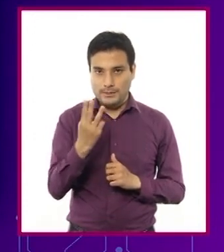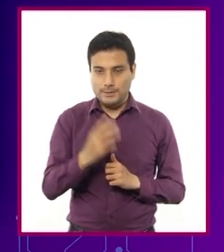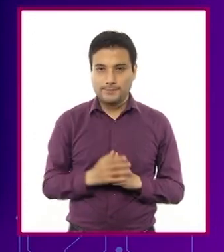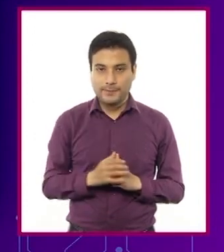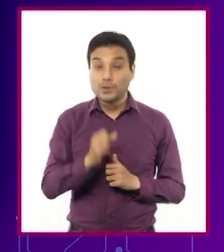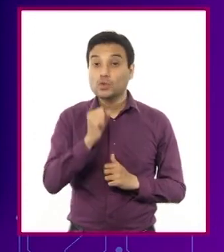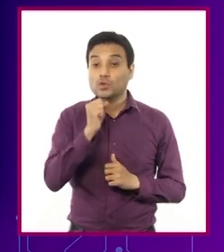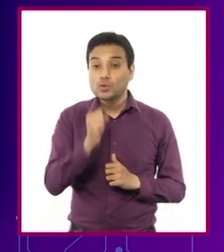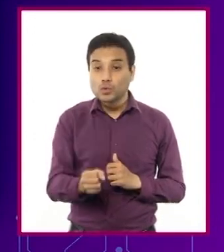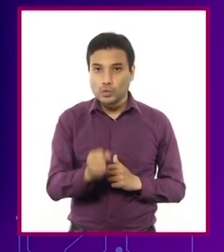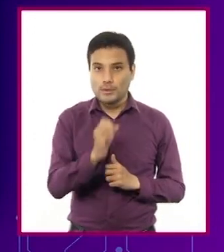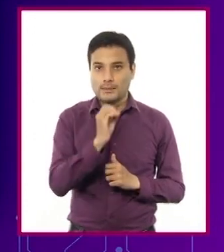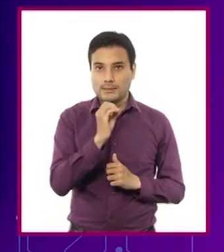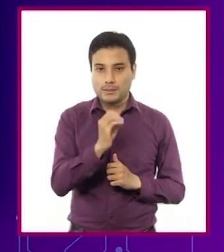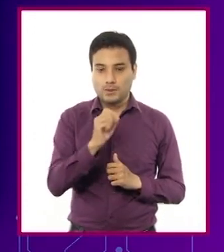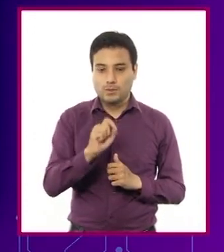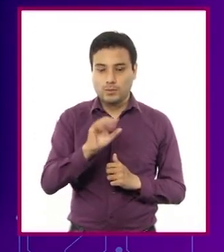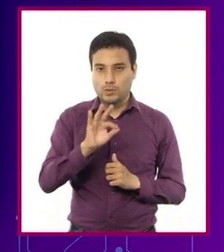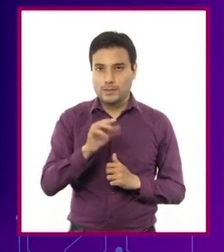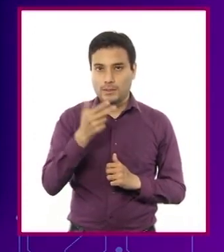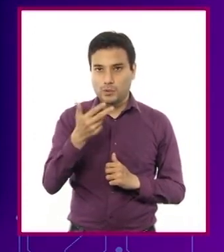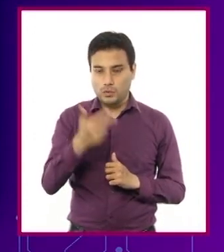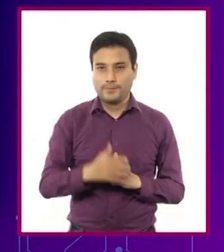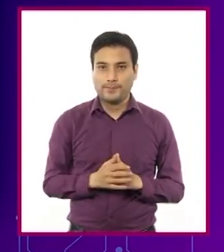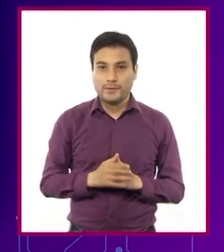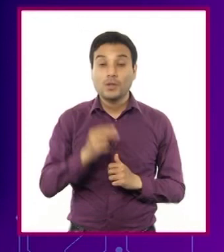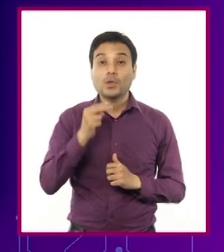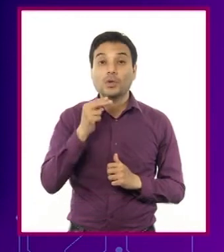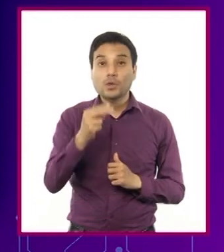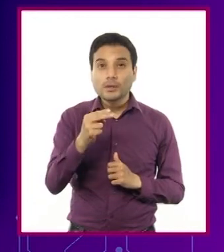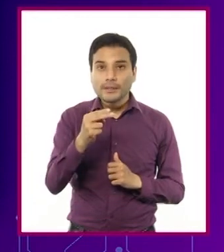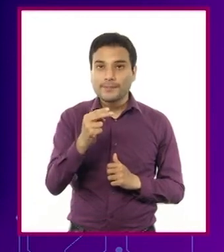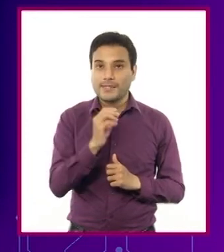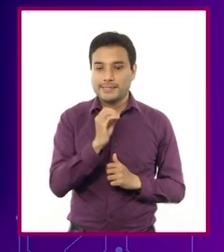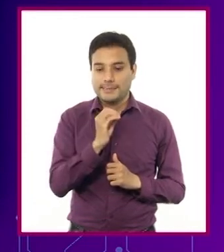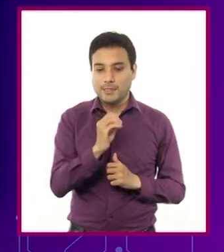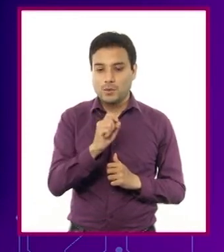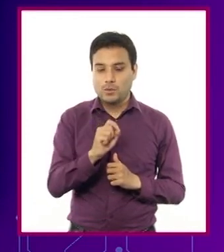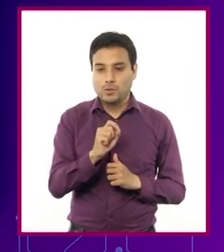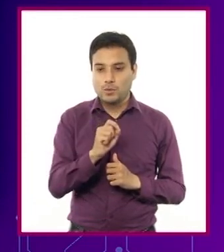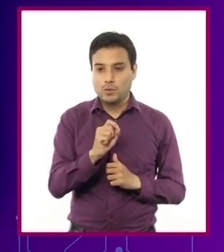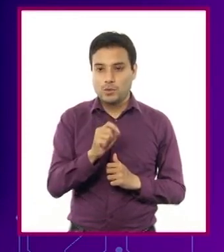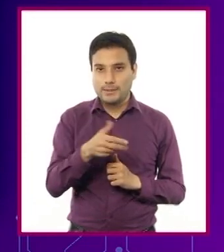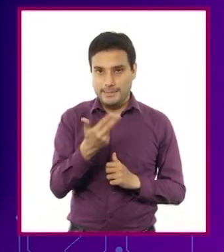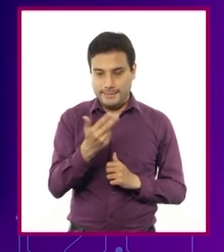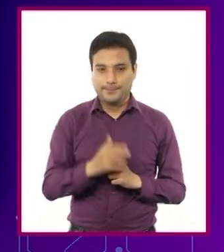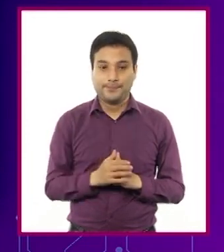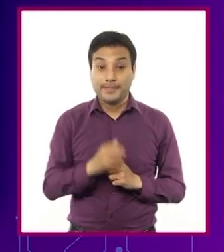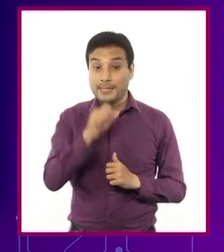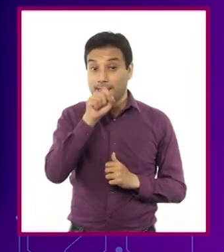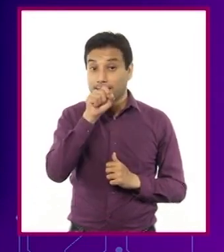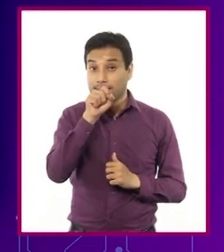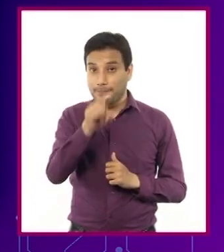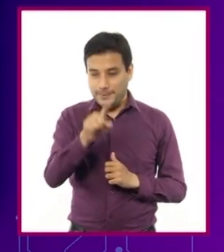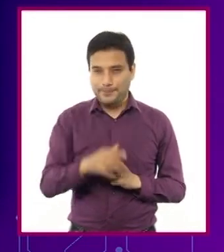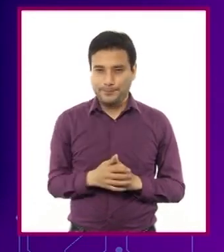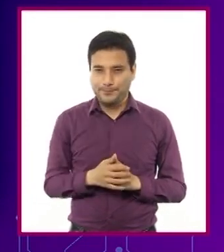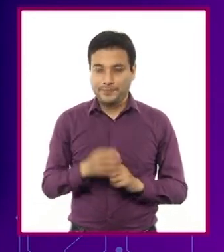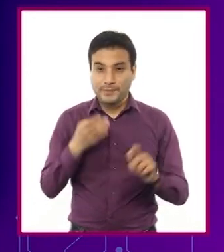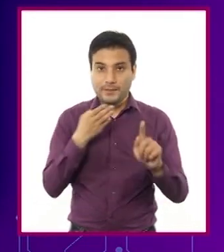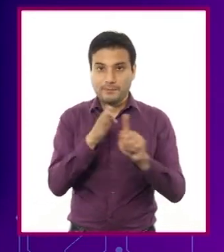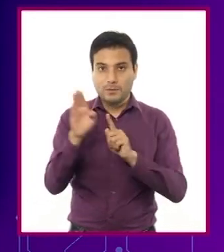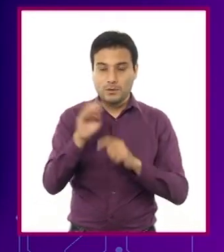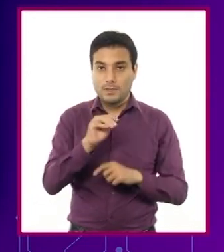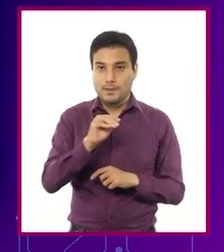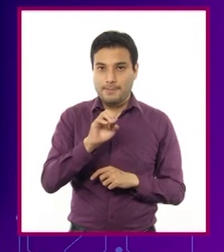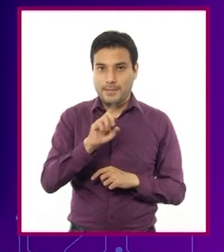Sur 0.48 y Norte 0.13. De igual modo, se registra la